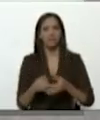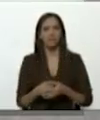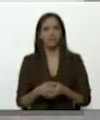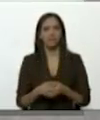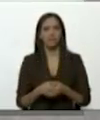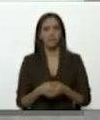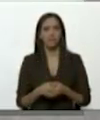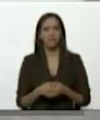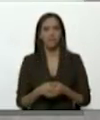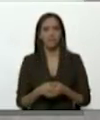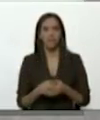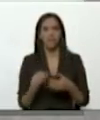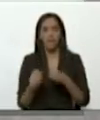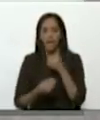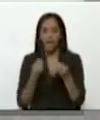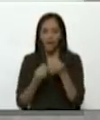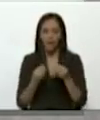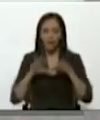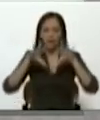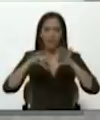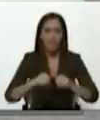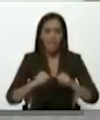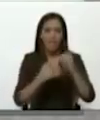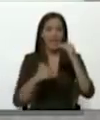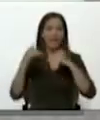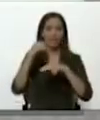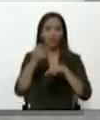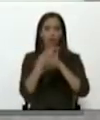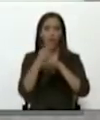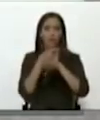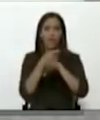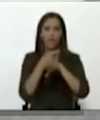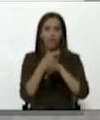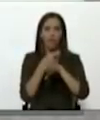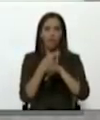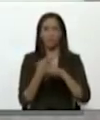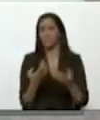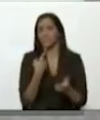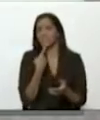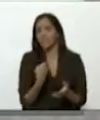Yo le hablé de intervención y él me corrigió usando un eufemismo diciendo,